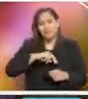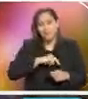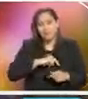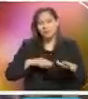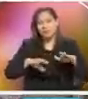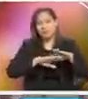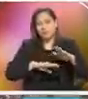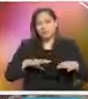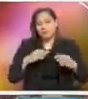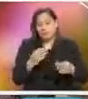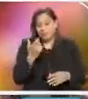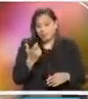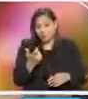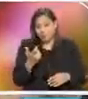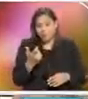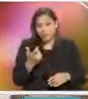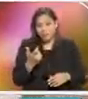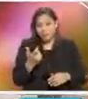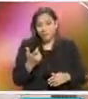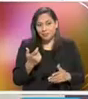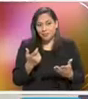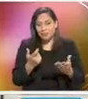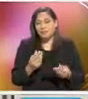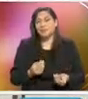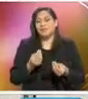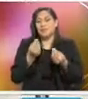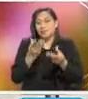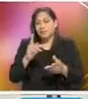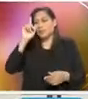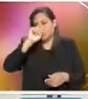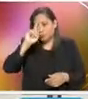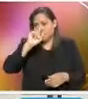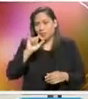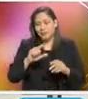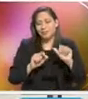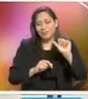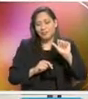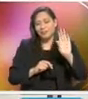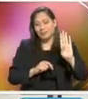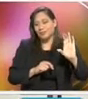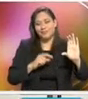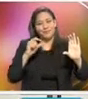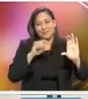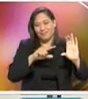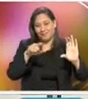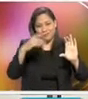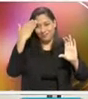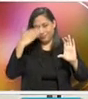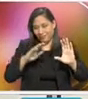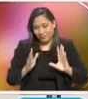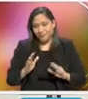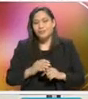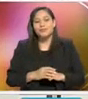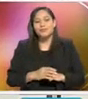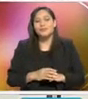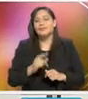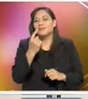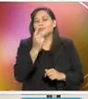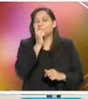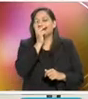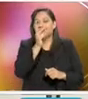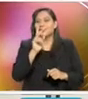Stuart, muy buenos días, feliz inicio de semana, ¿cómo estás? Bien, Paola, gracias. Como siempre Muy es un contento. gusto que nos visites porque yo creo que a toda la